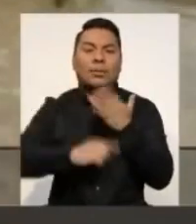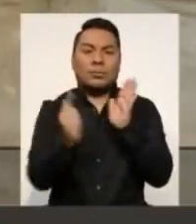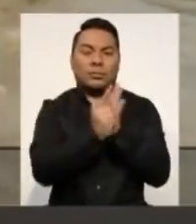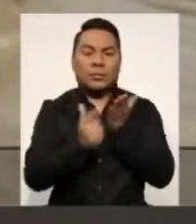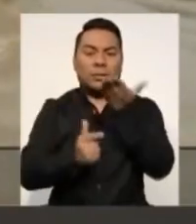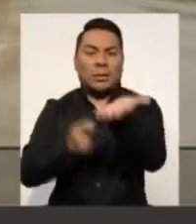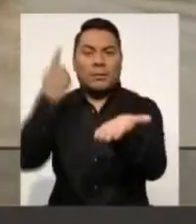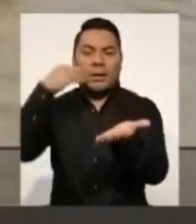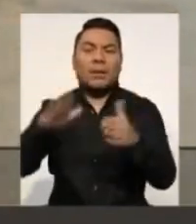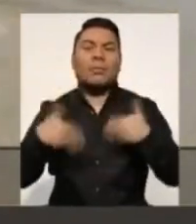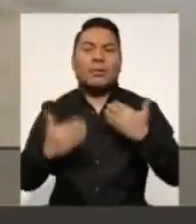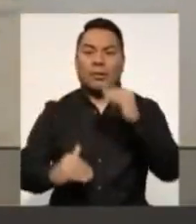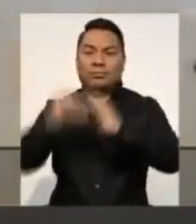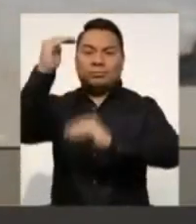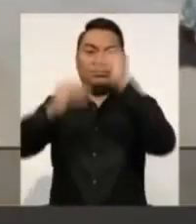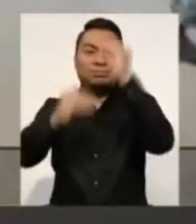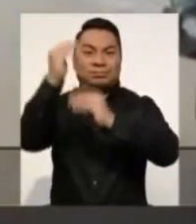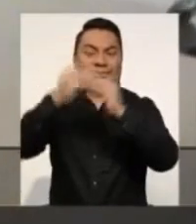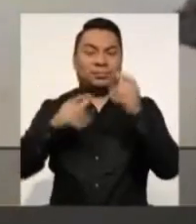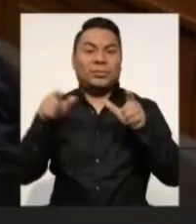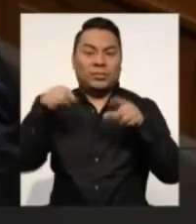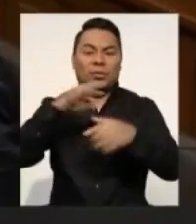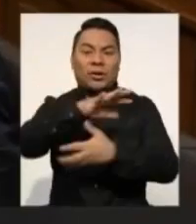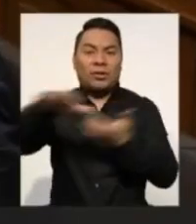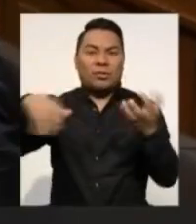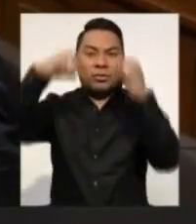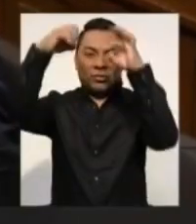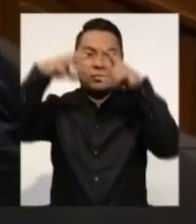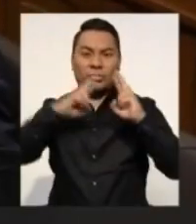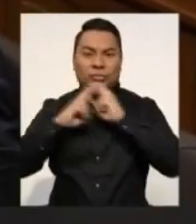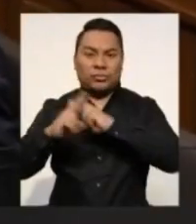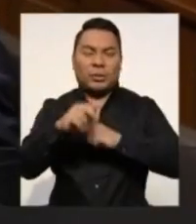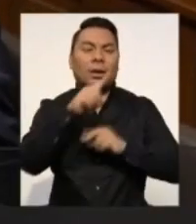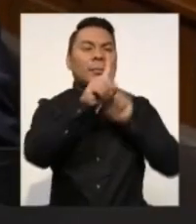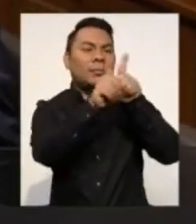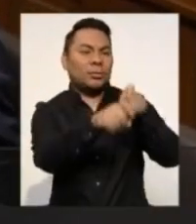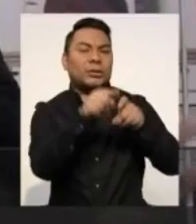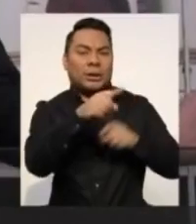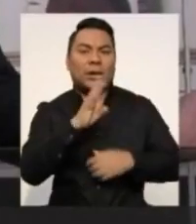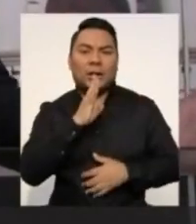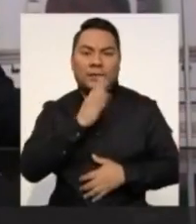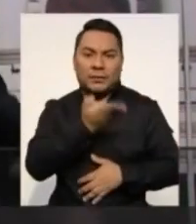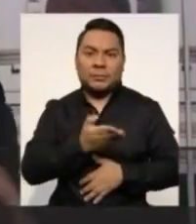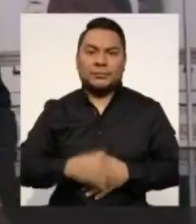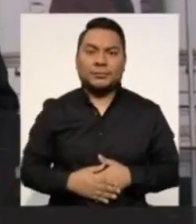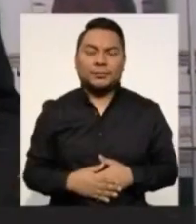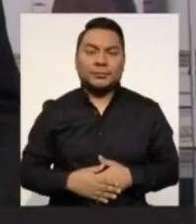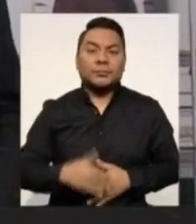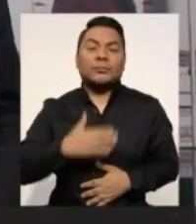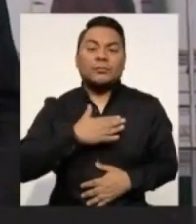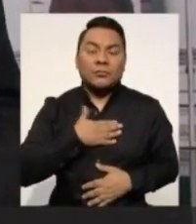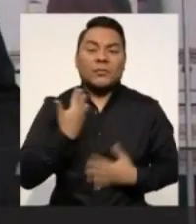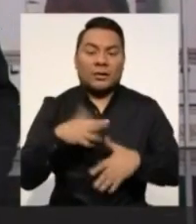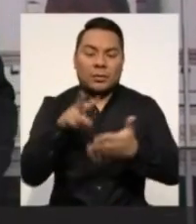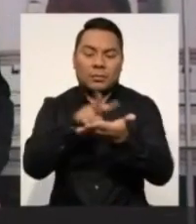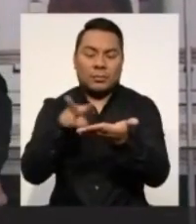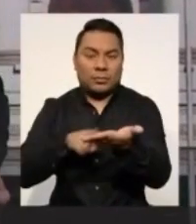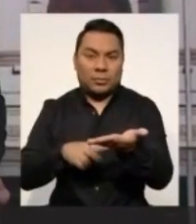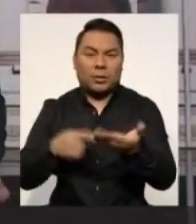la reconstrucción de las zonas afectadas por los desastres naturales, también precisó. El presidente, yo he leído las